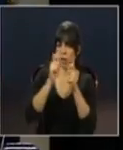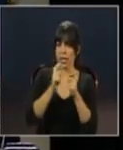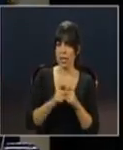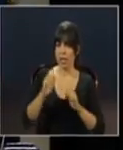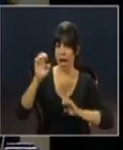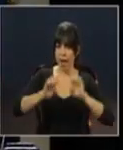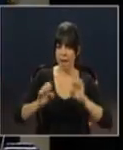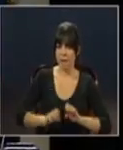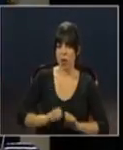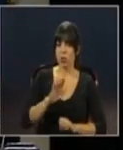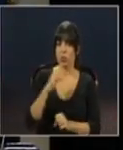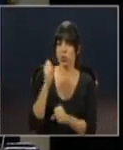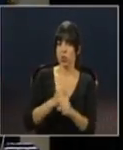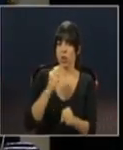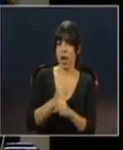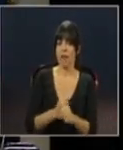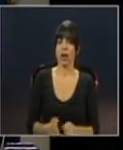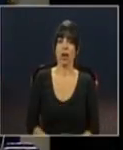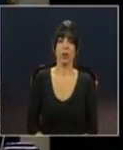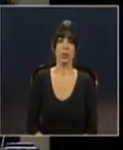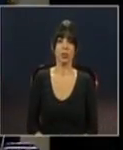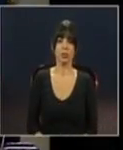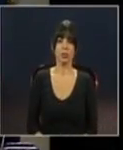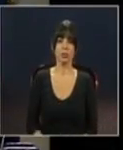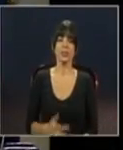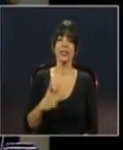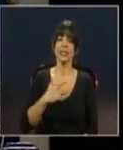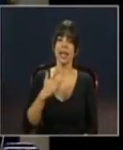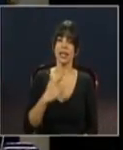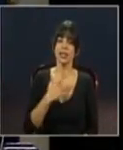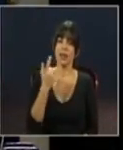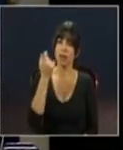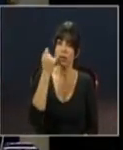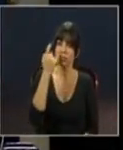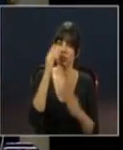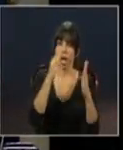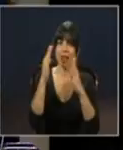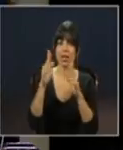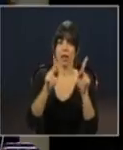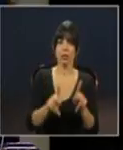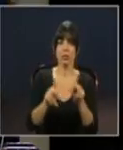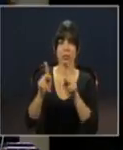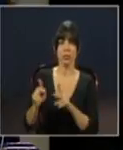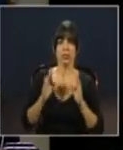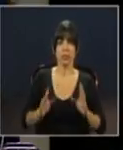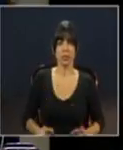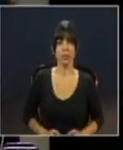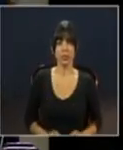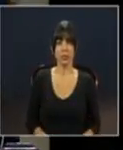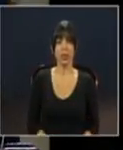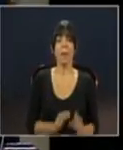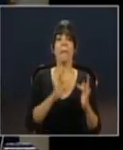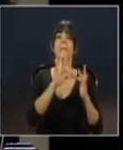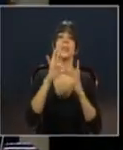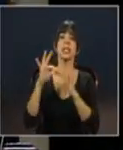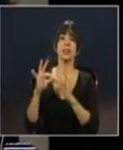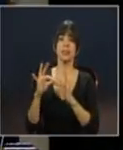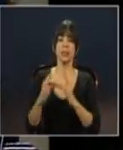evaluación de su desempeño, sensible en el trato al usuario y sobre